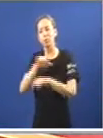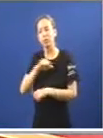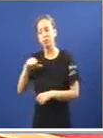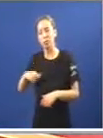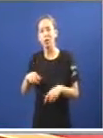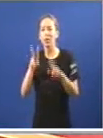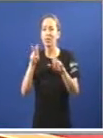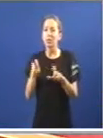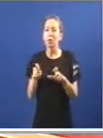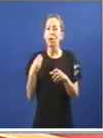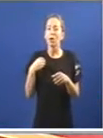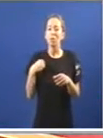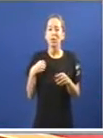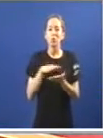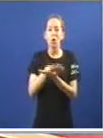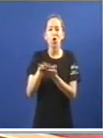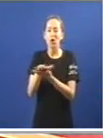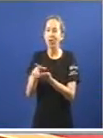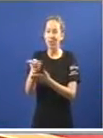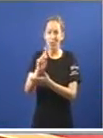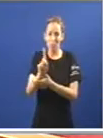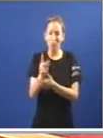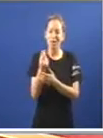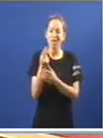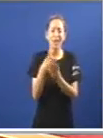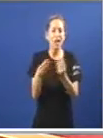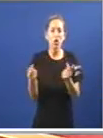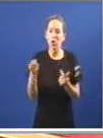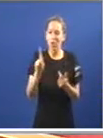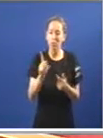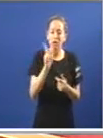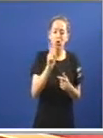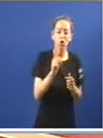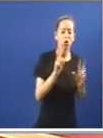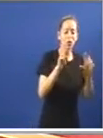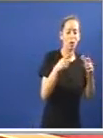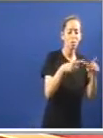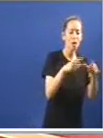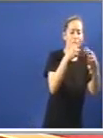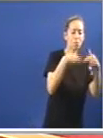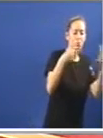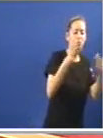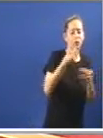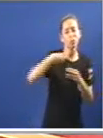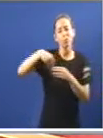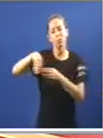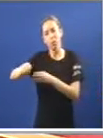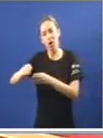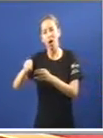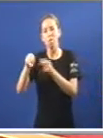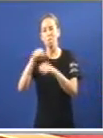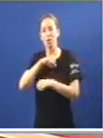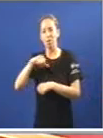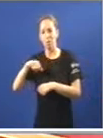igual que las cartas no desaparecen simplemente pasan das más públicas más privadas lo que de todos y de todas o